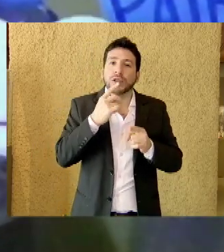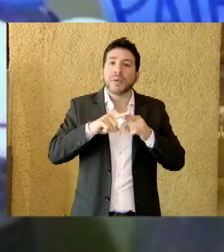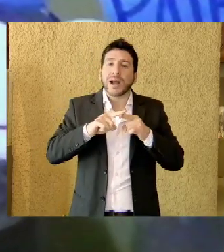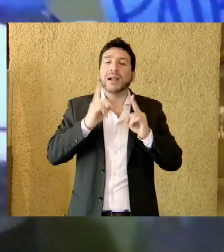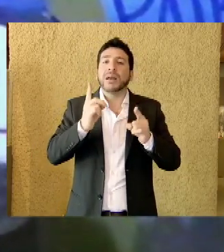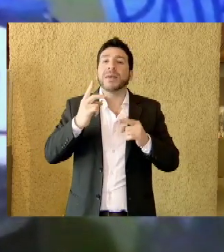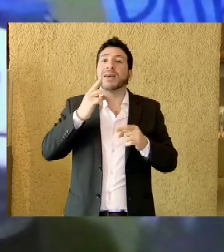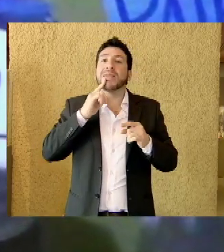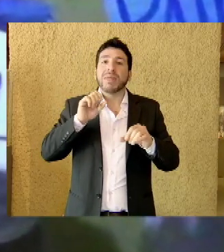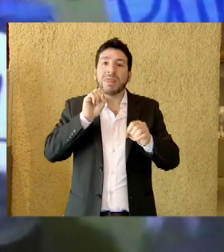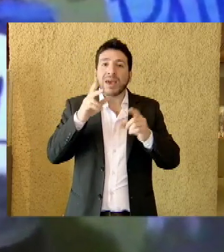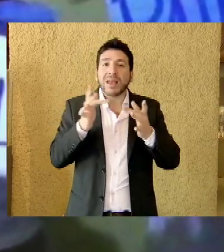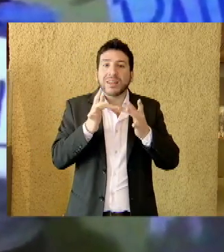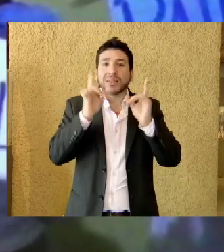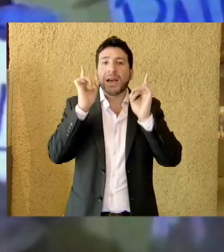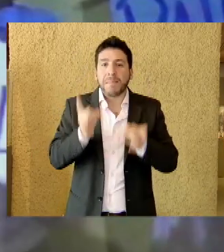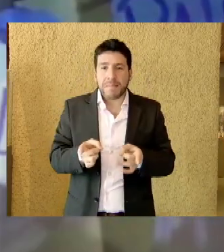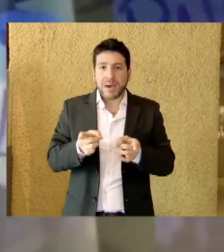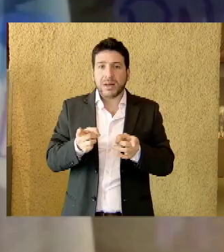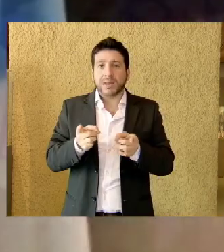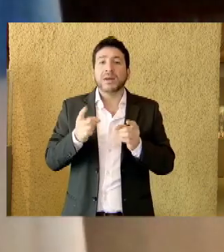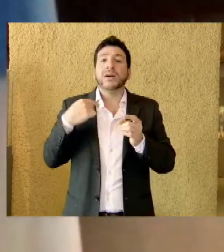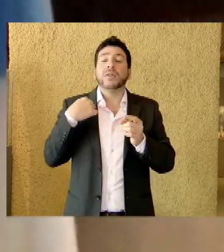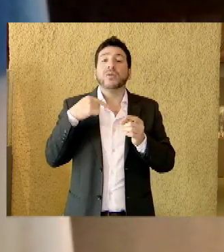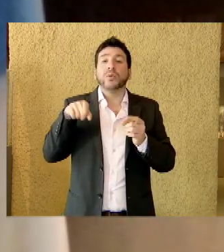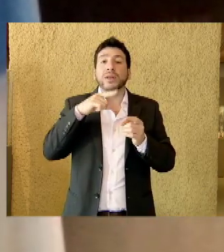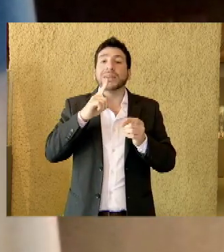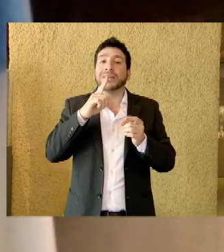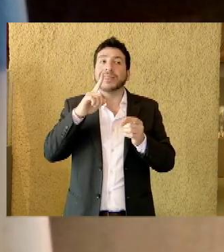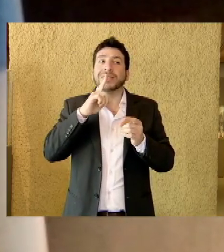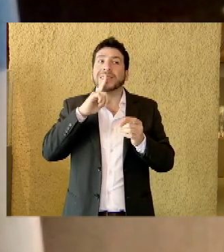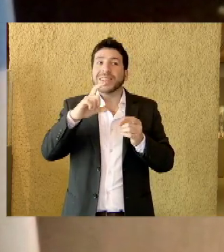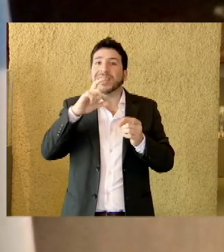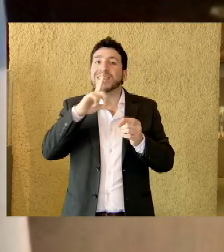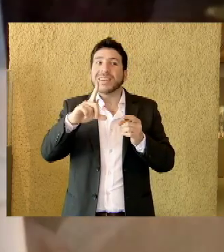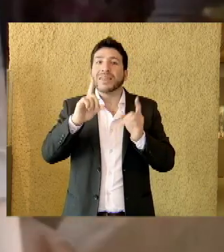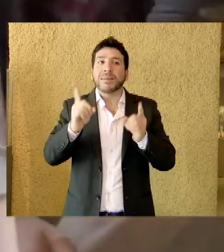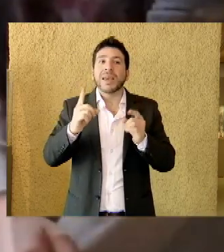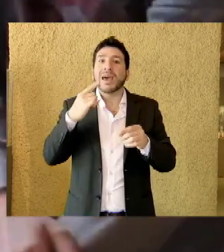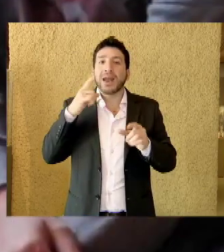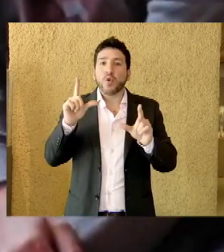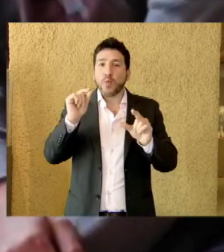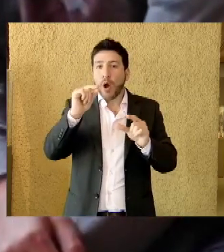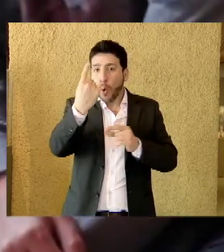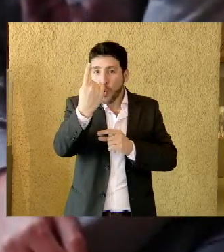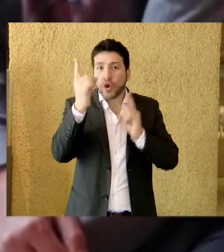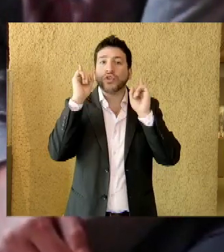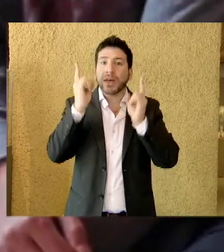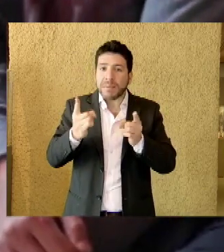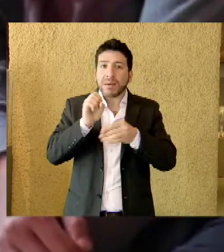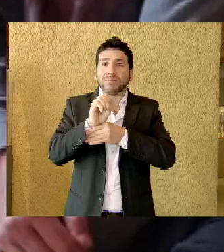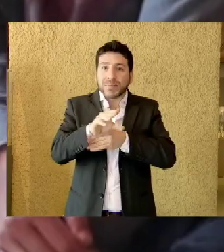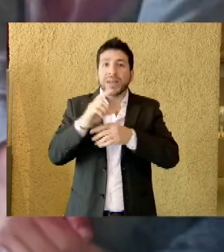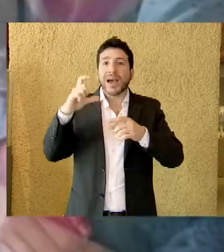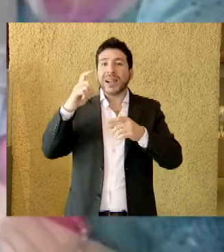Supercanal Digital, y si nos vamos para el Valle de Uco, nos están viendo a través de CTC, MMDS, Canal 1, Cable Analógico, Canal